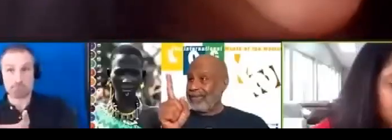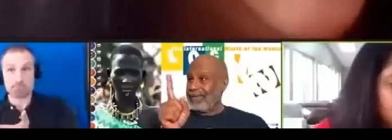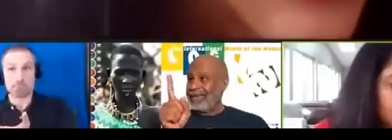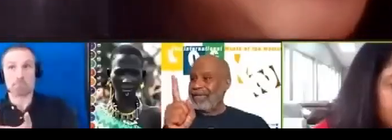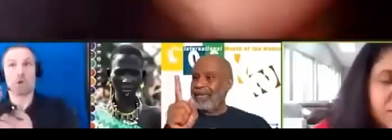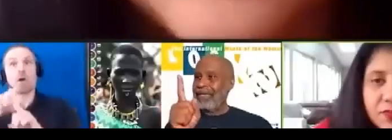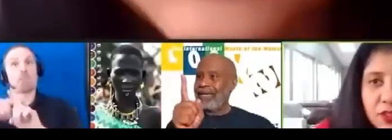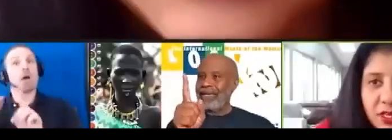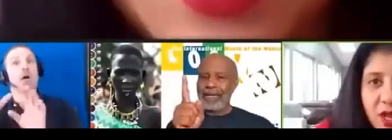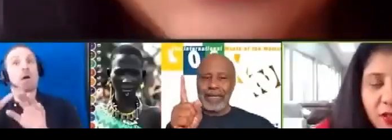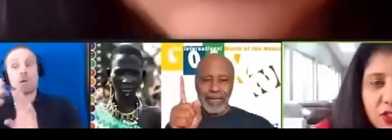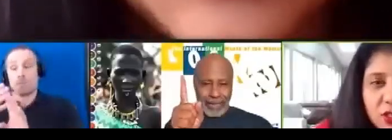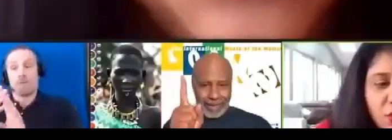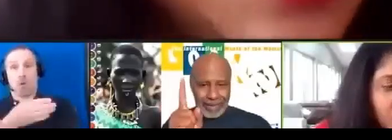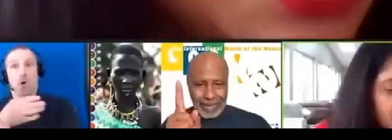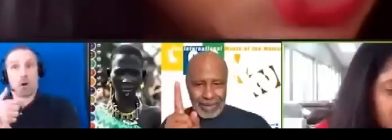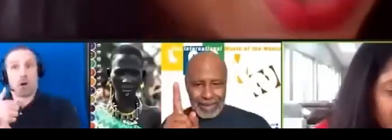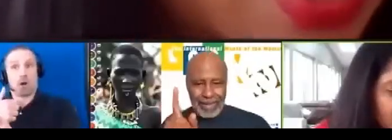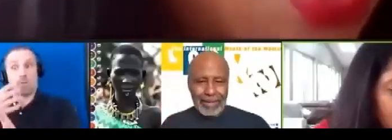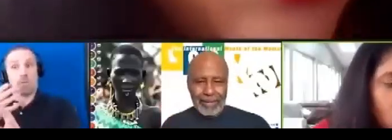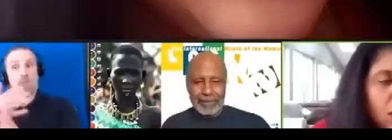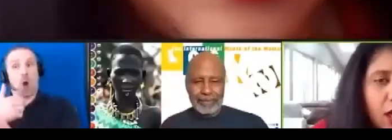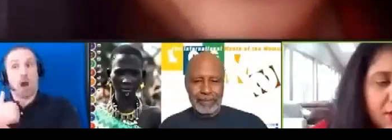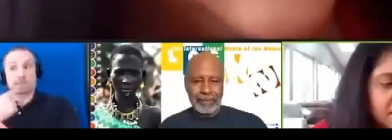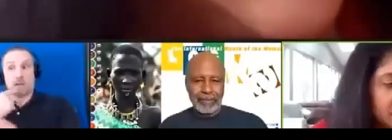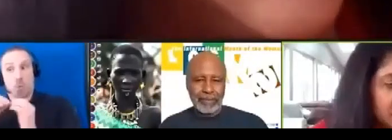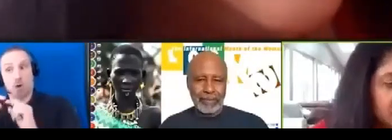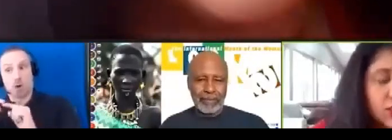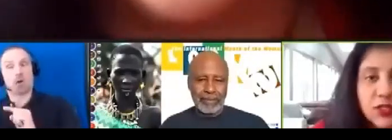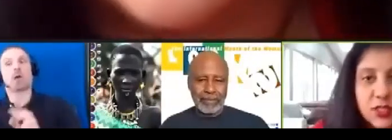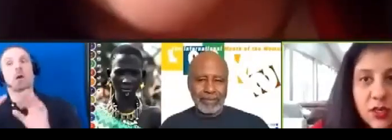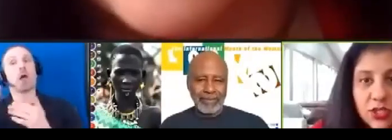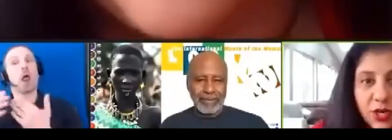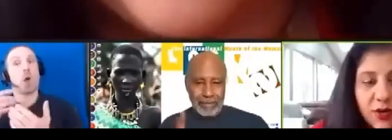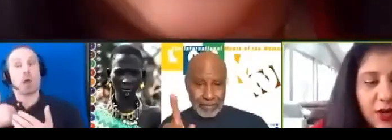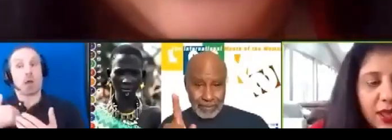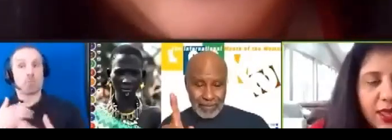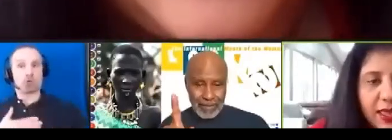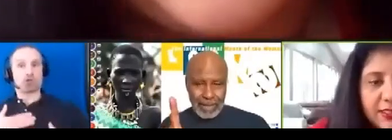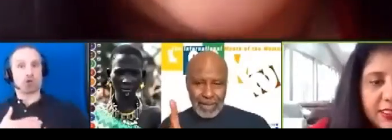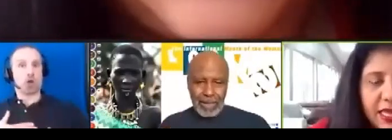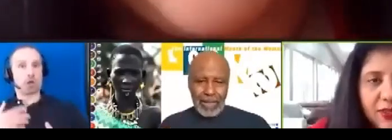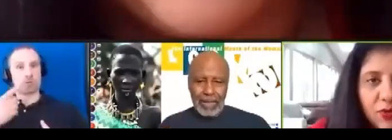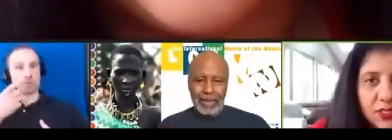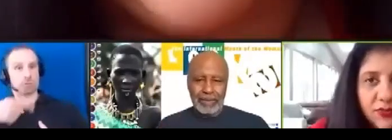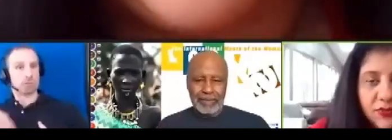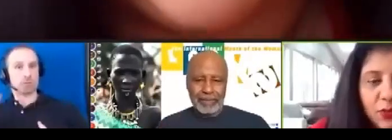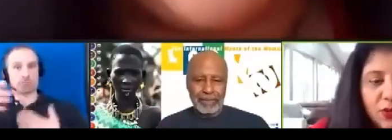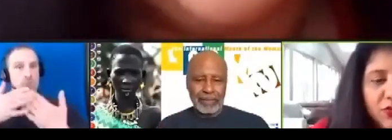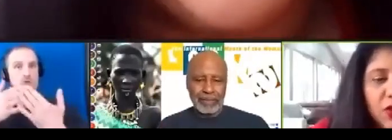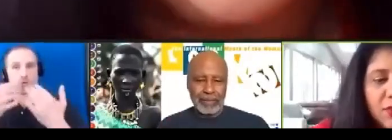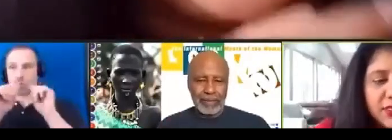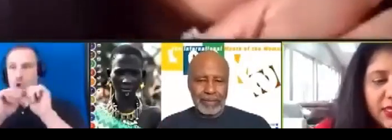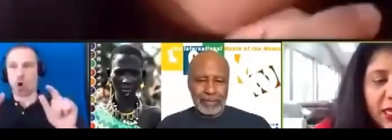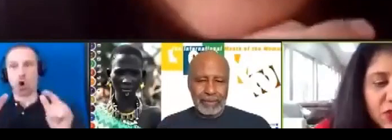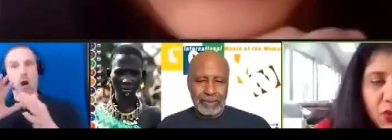antes de que continuemos quería reconocer que les damos gracias y apreciamos sus